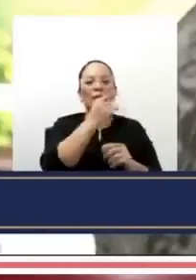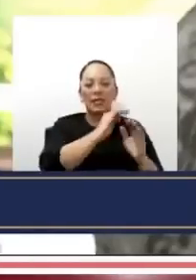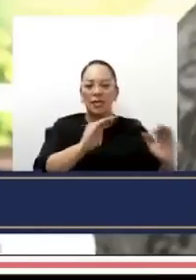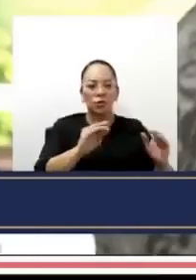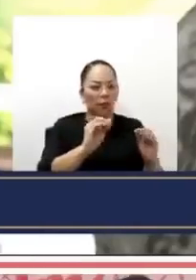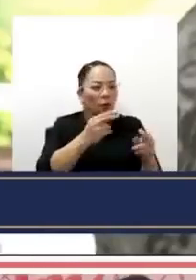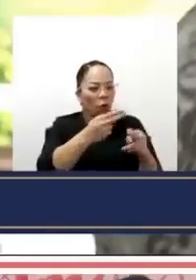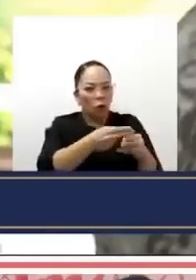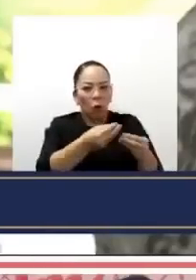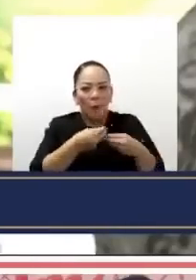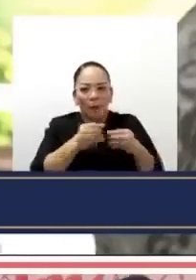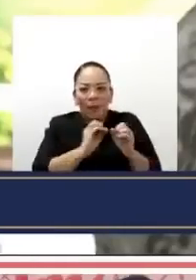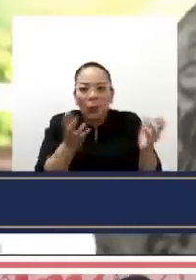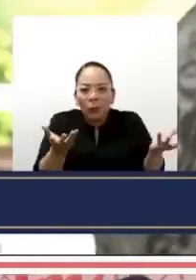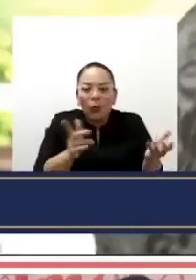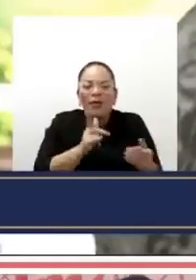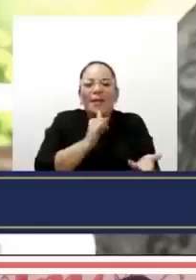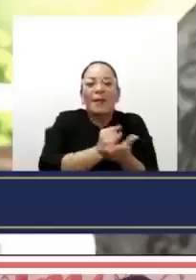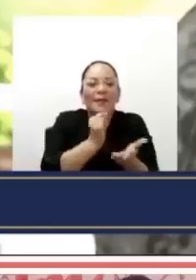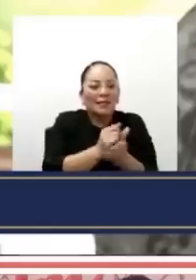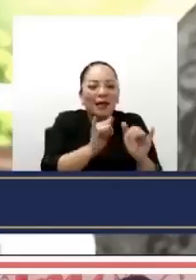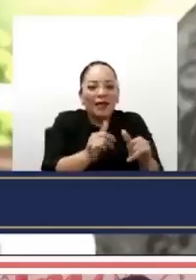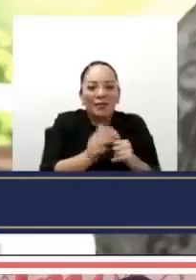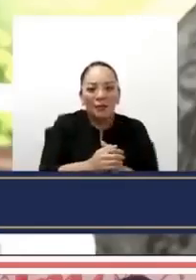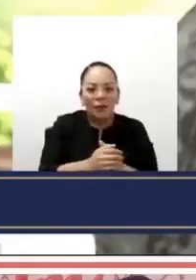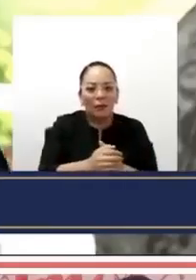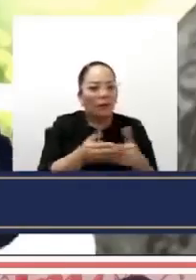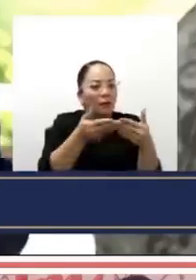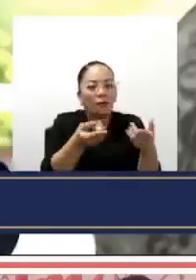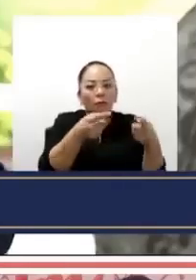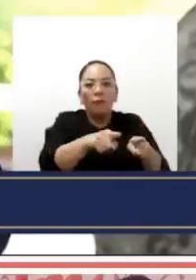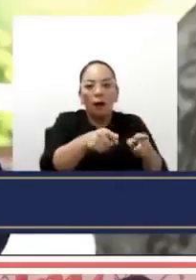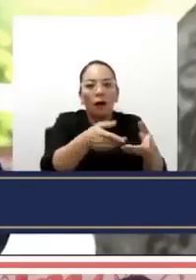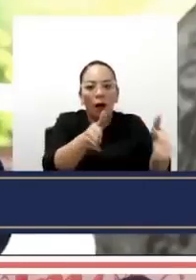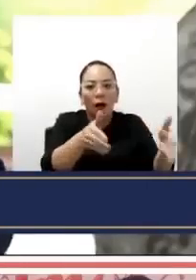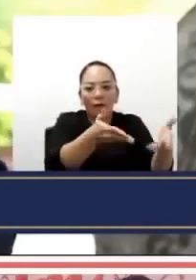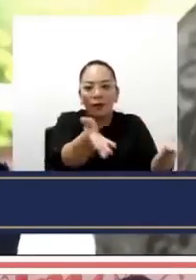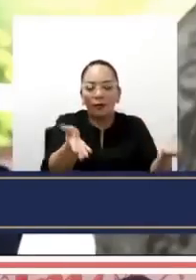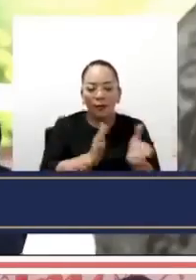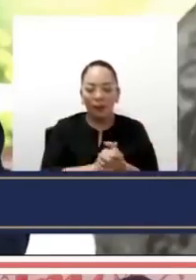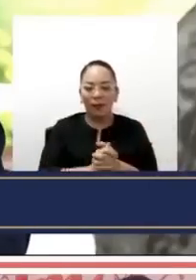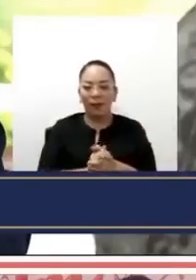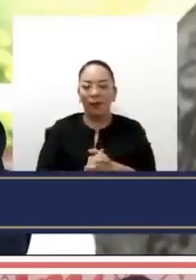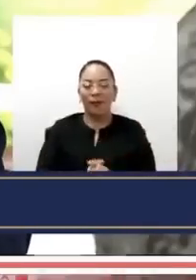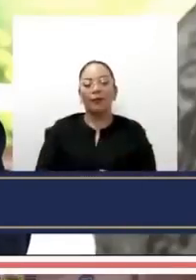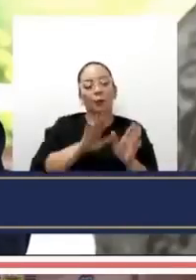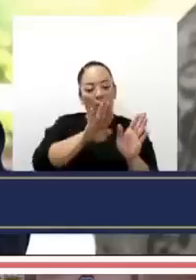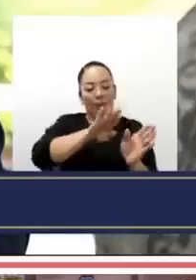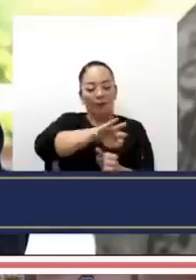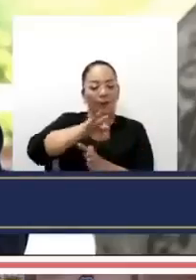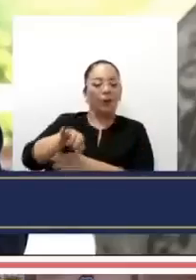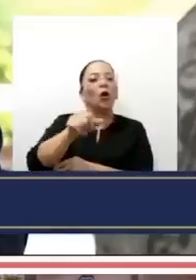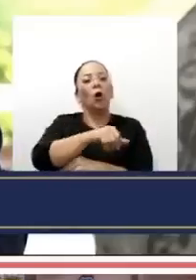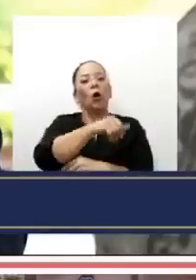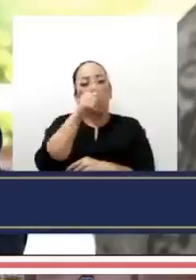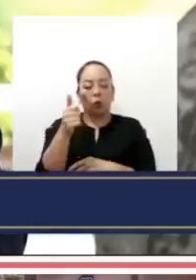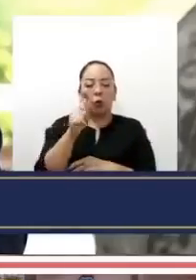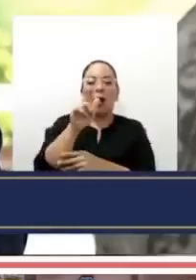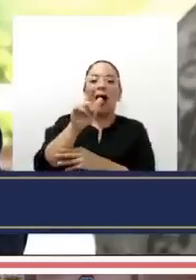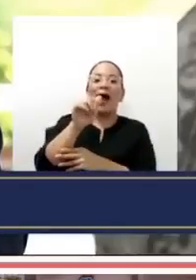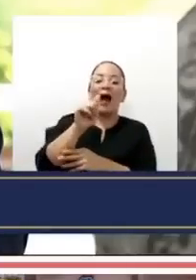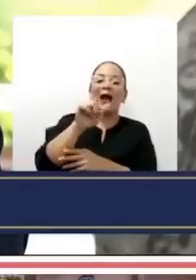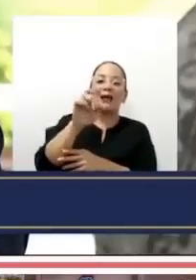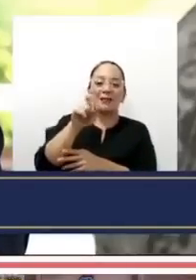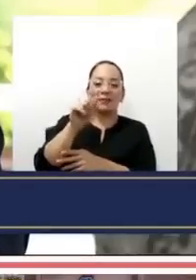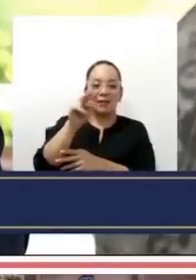sea, ¿qué va a investigar a alguien así? Y ahí está la causa abierta. Luego aparece don Alexander